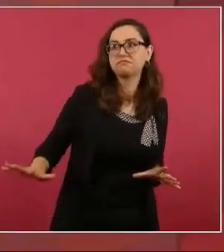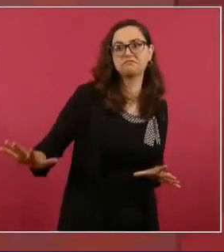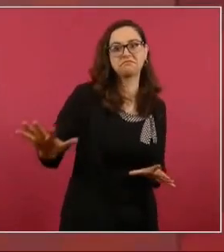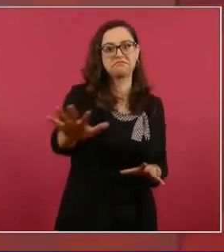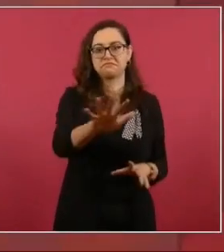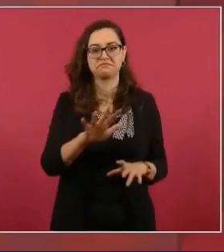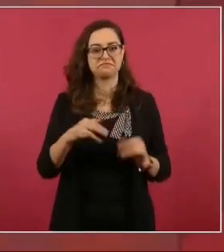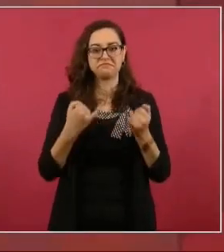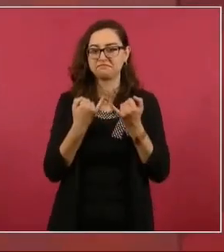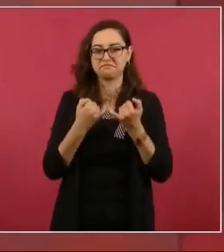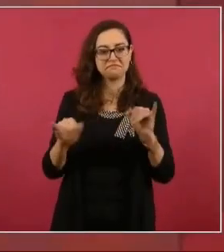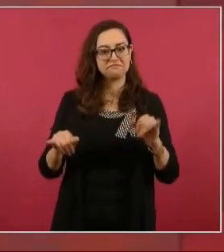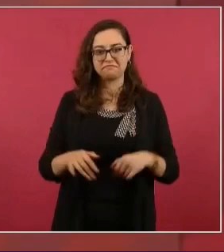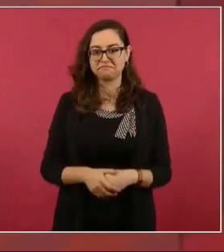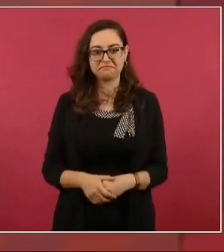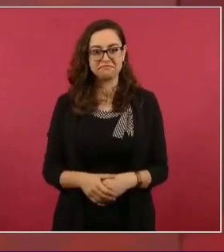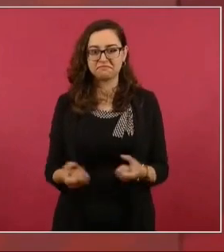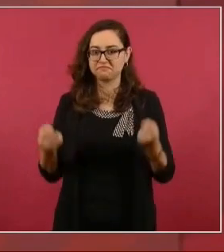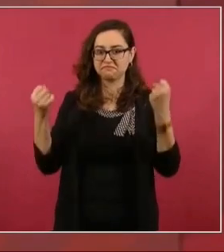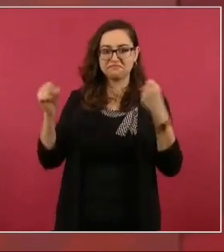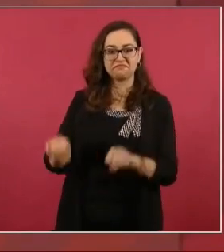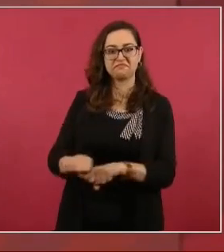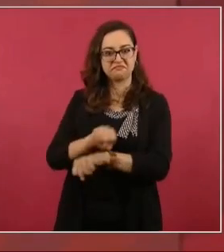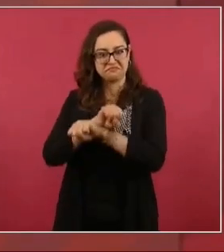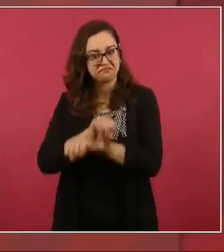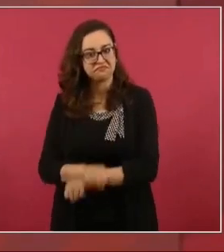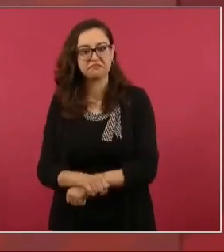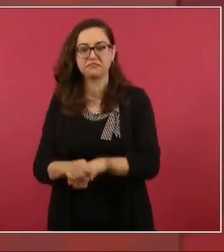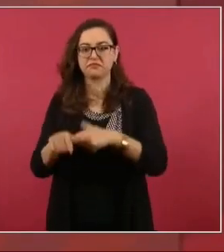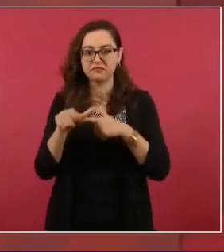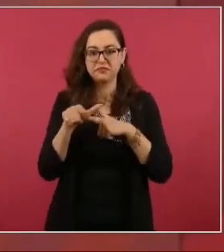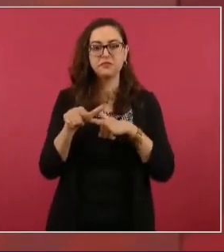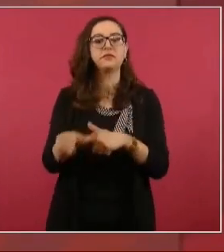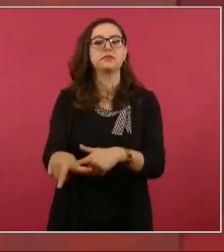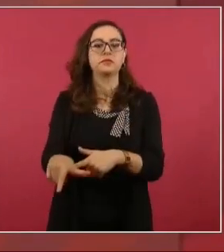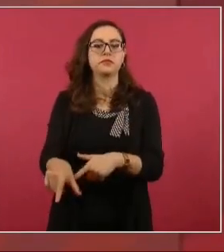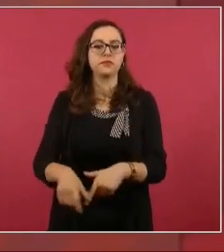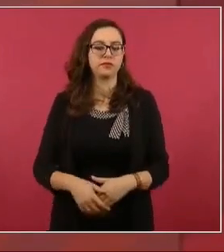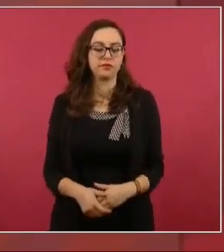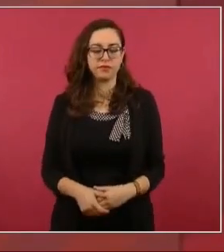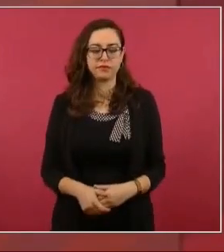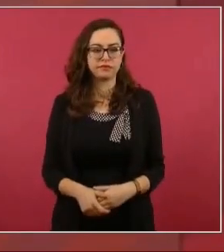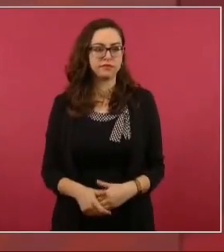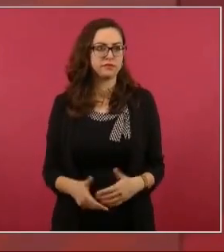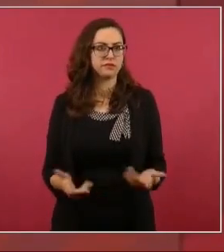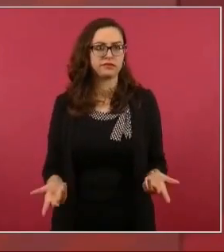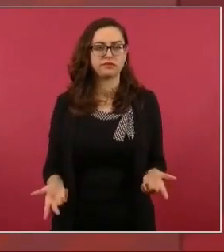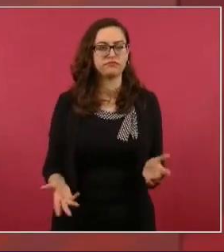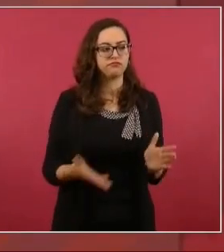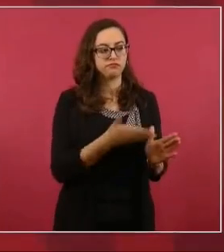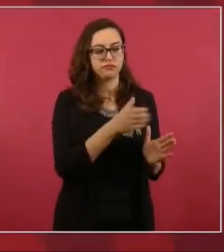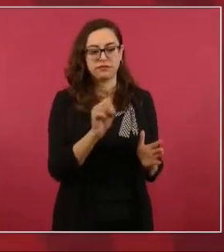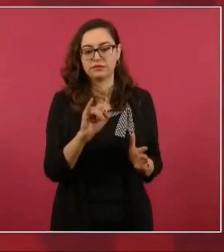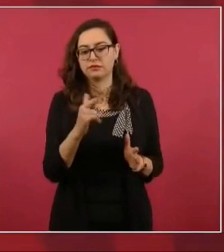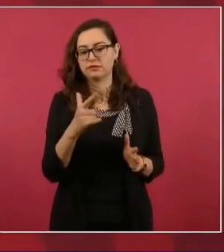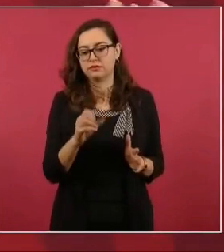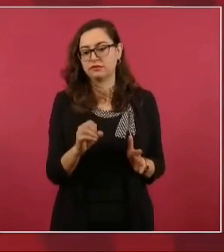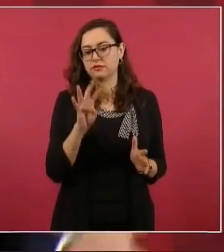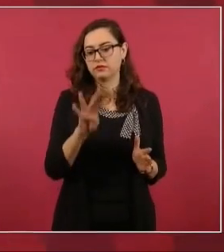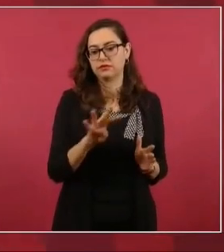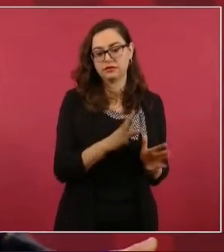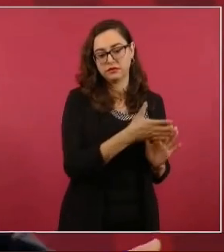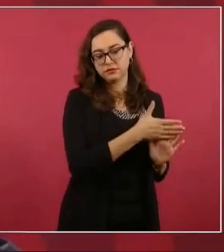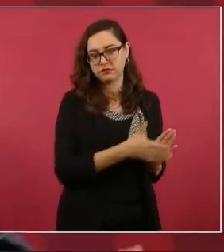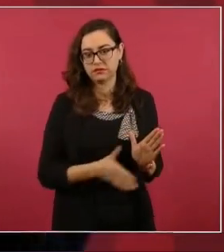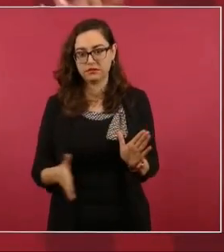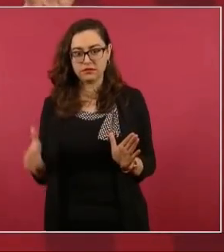de dominación, se mantuvo casi todo el siglo XIX. Por eso